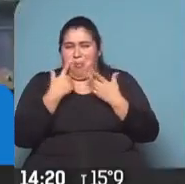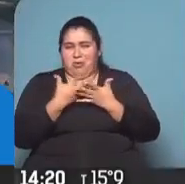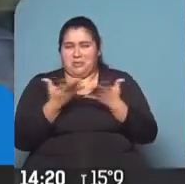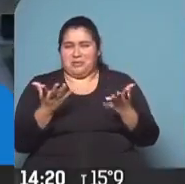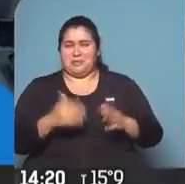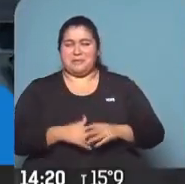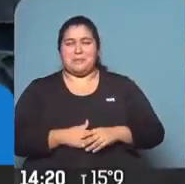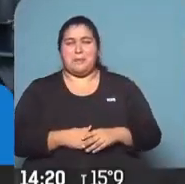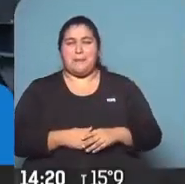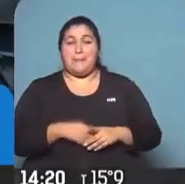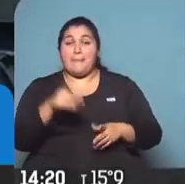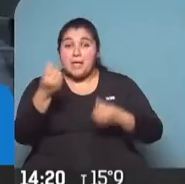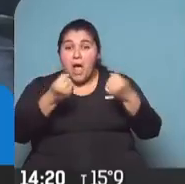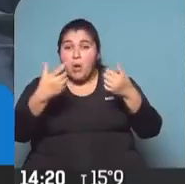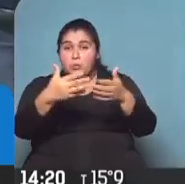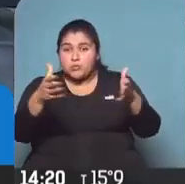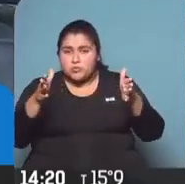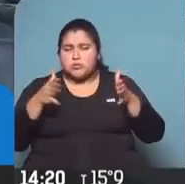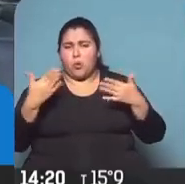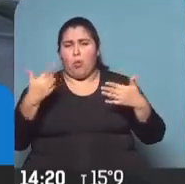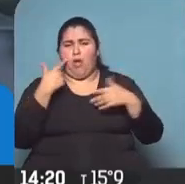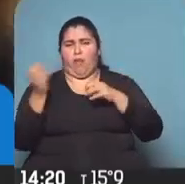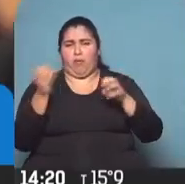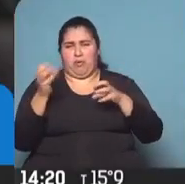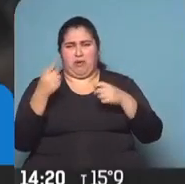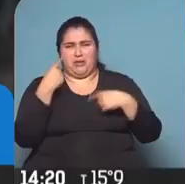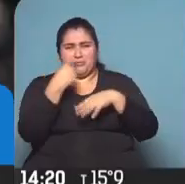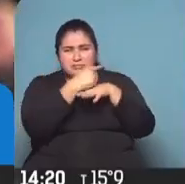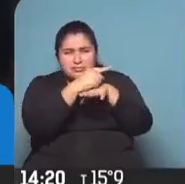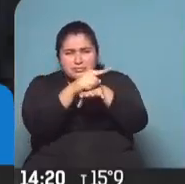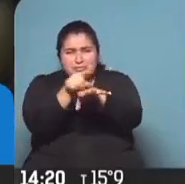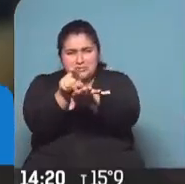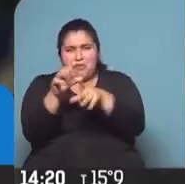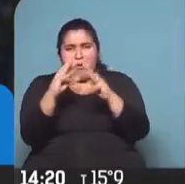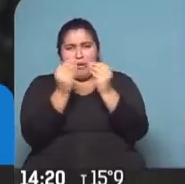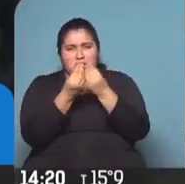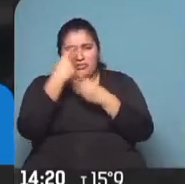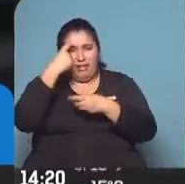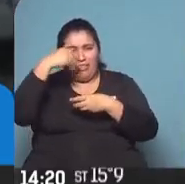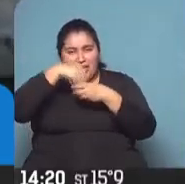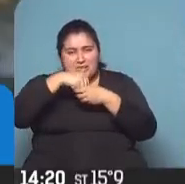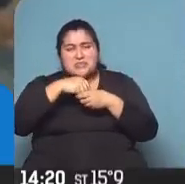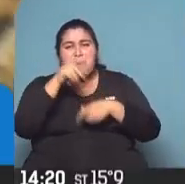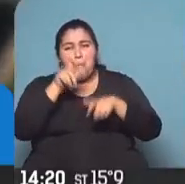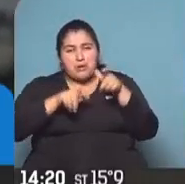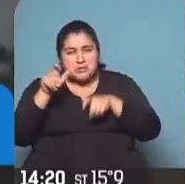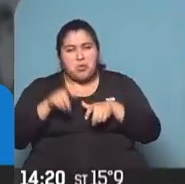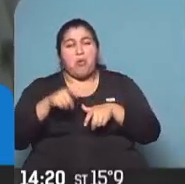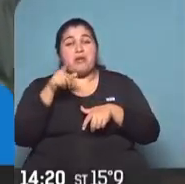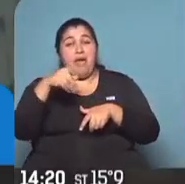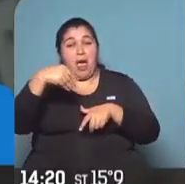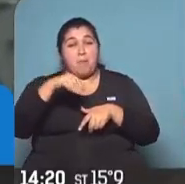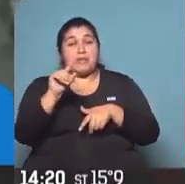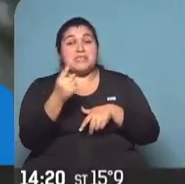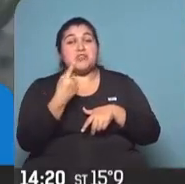estos vehículos pueden transportar un grupo de tiradores conformado por 10 o los m 113 actualmente